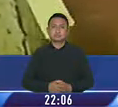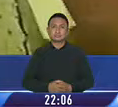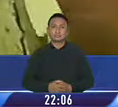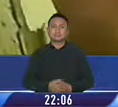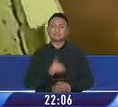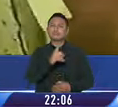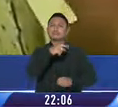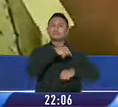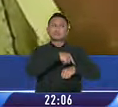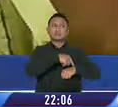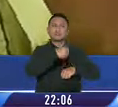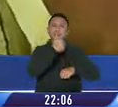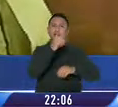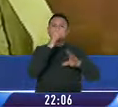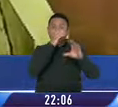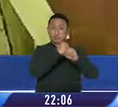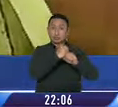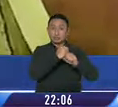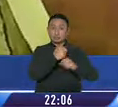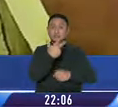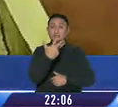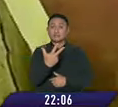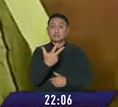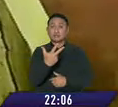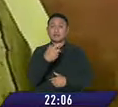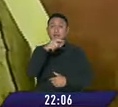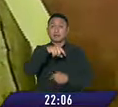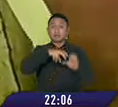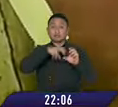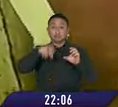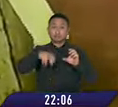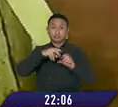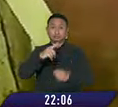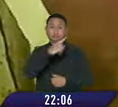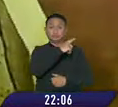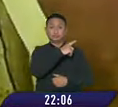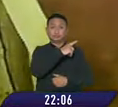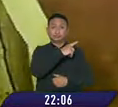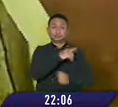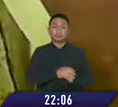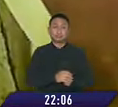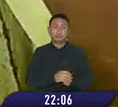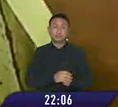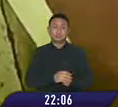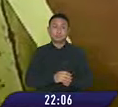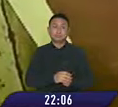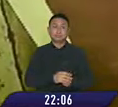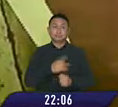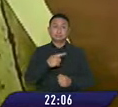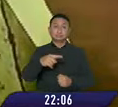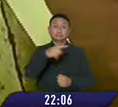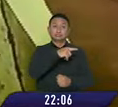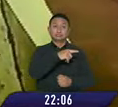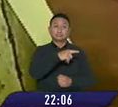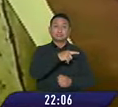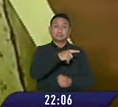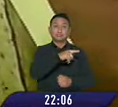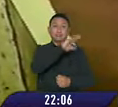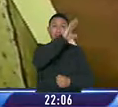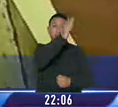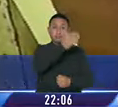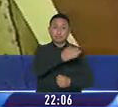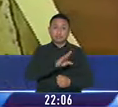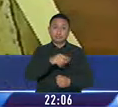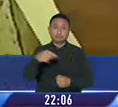Eran pasadas las 10 de la noche cuando tres sujetos descienden de un auto gris, caminan unos metros y se acercan hacia una camioneta que